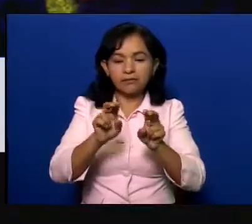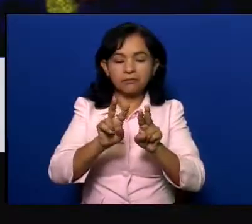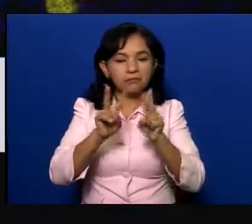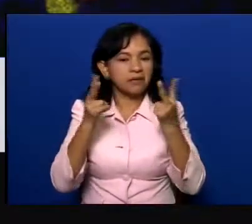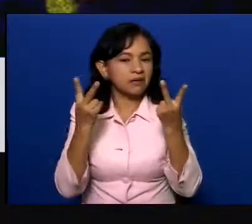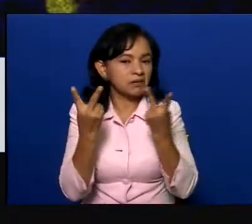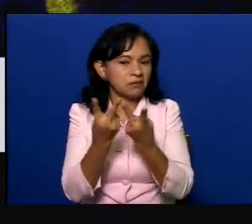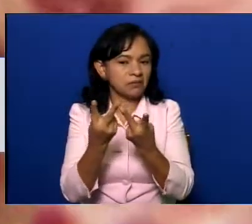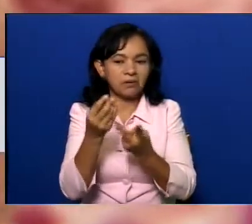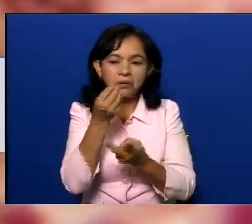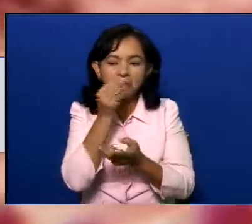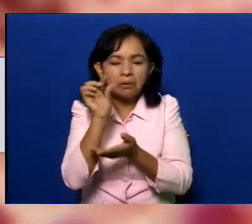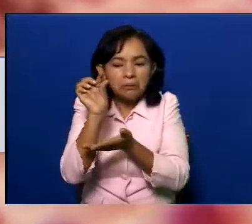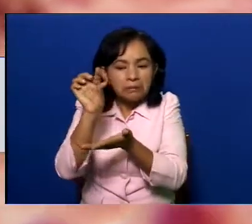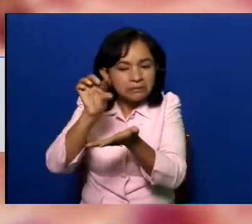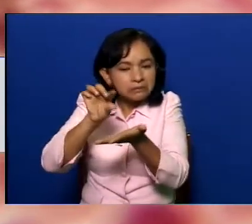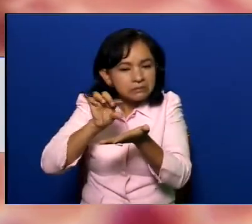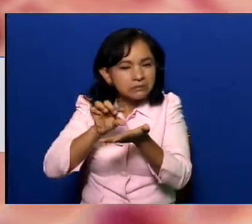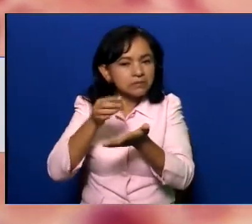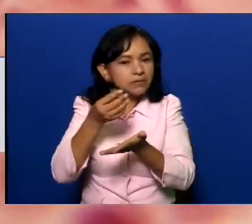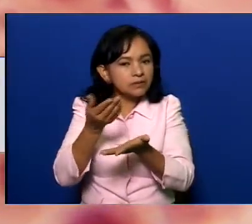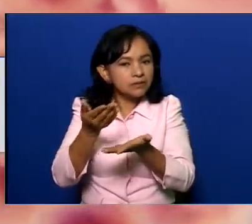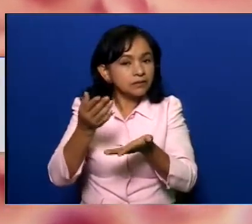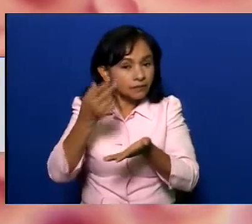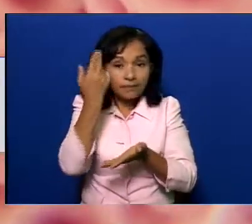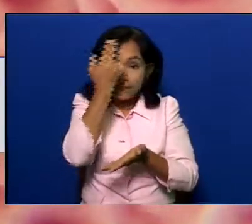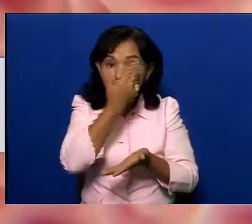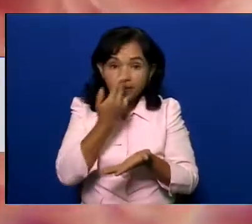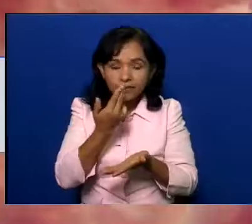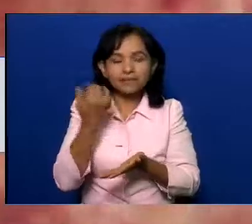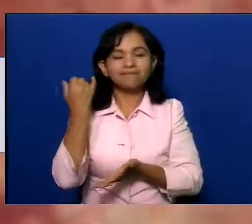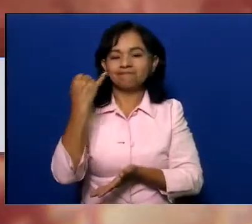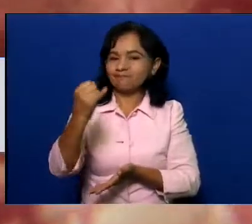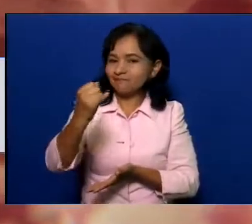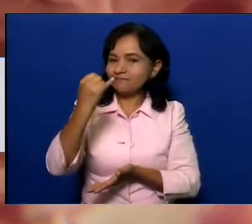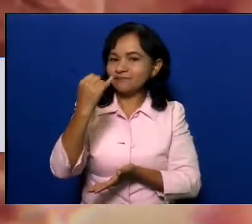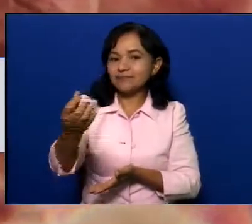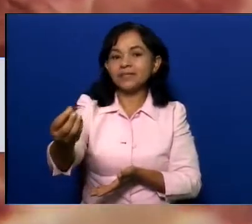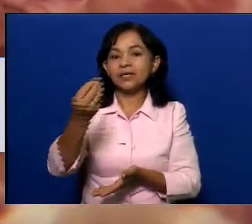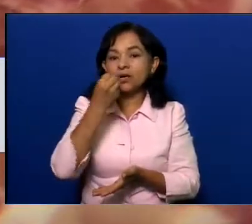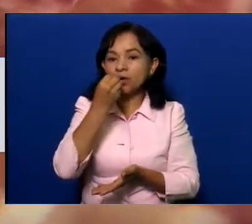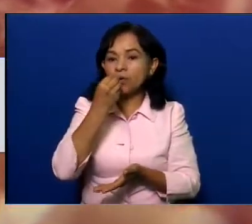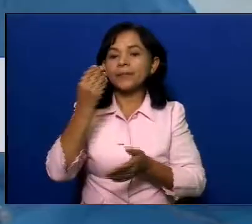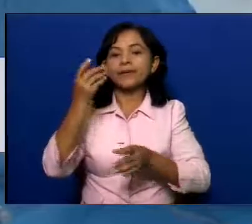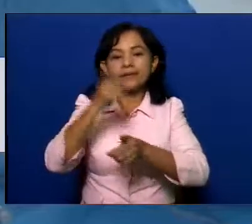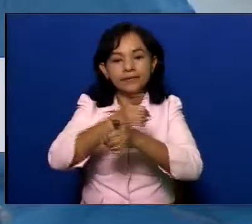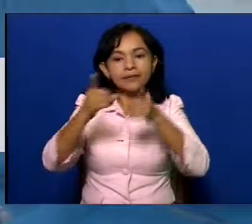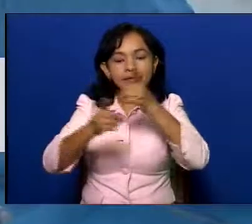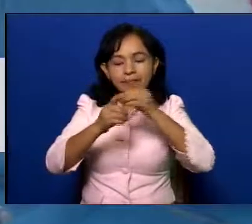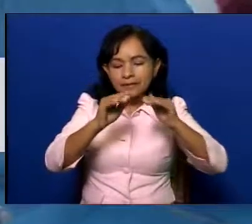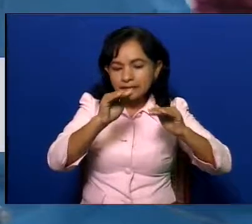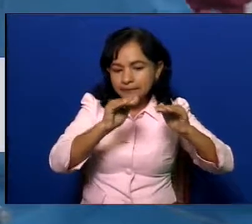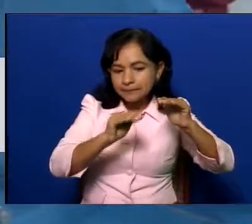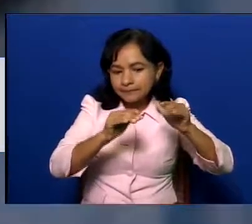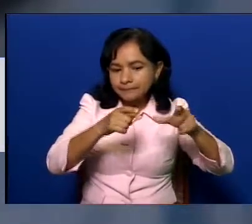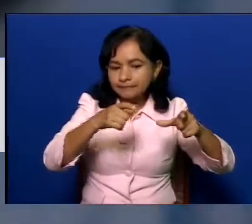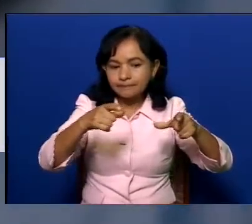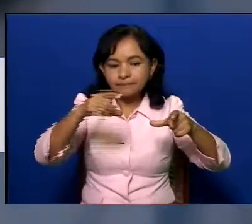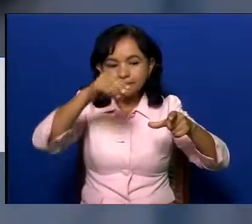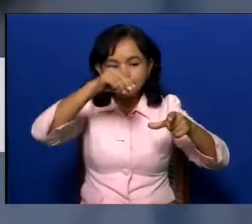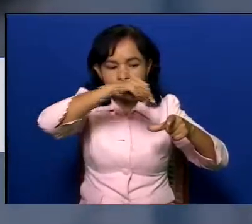alimentos saludables que nos ayuden pues a... Si la alimentación es balanceada, que podríamos decir,